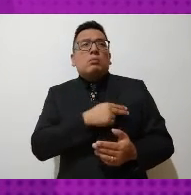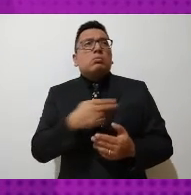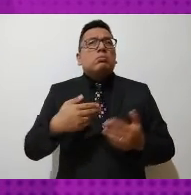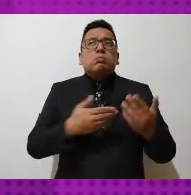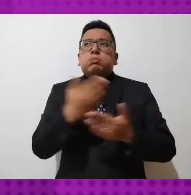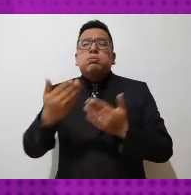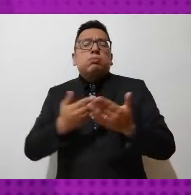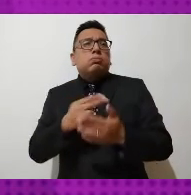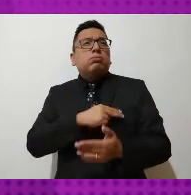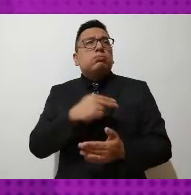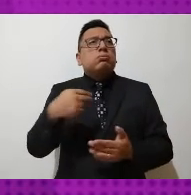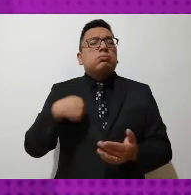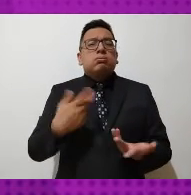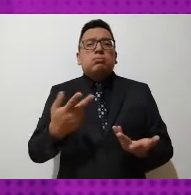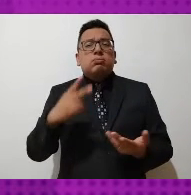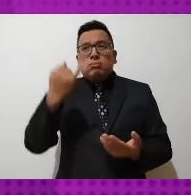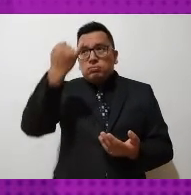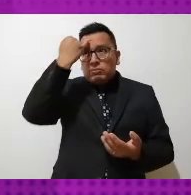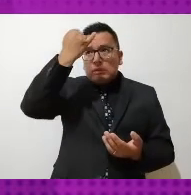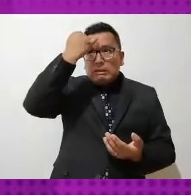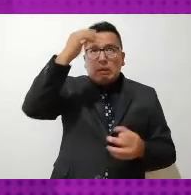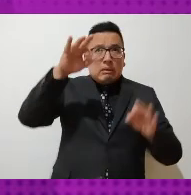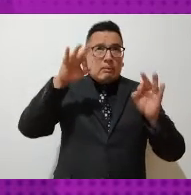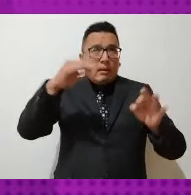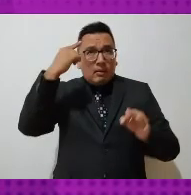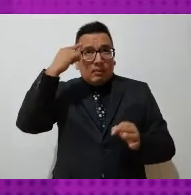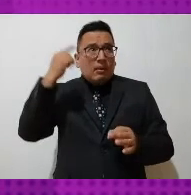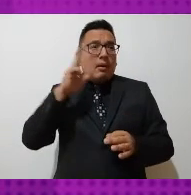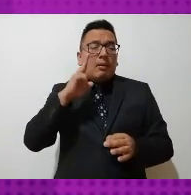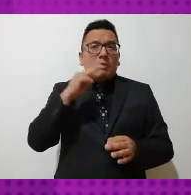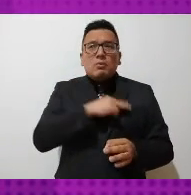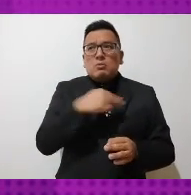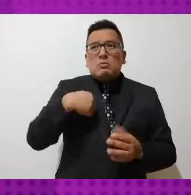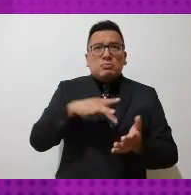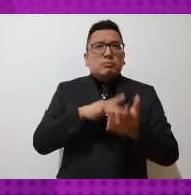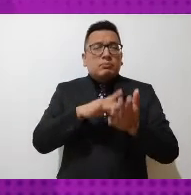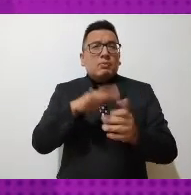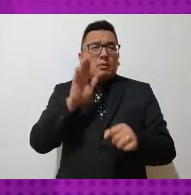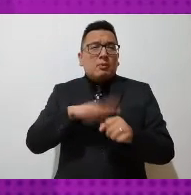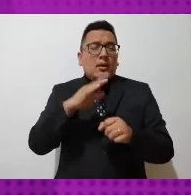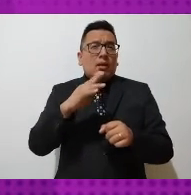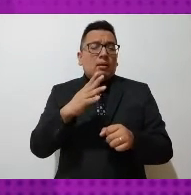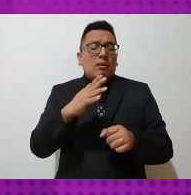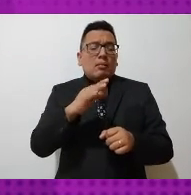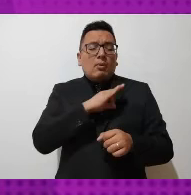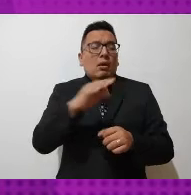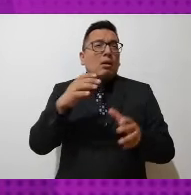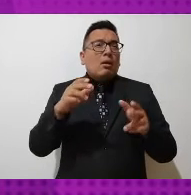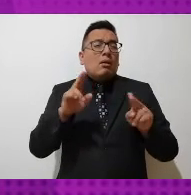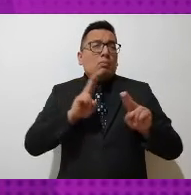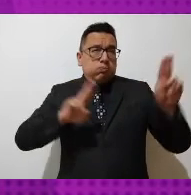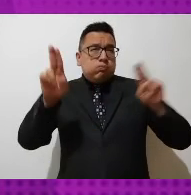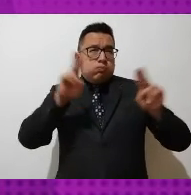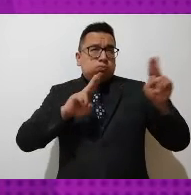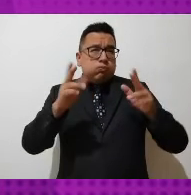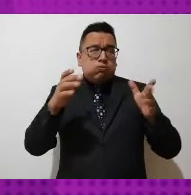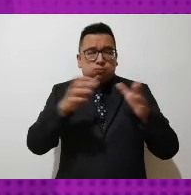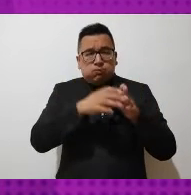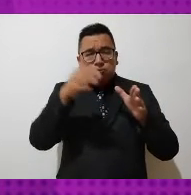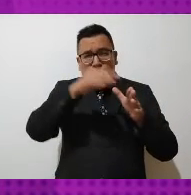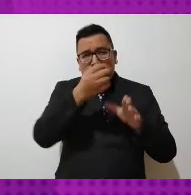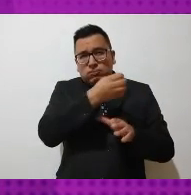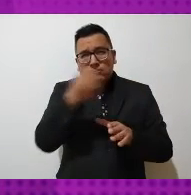prácticas, las mejores ideas en razón de acciones afirmativas para lograr una democracia